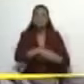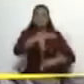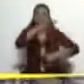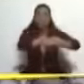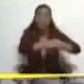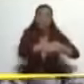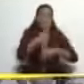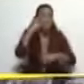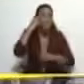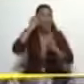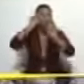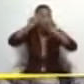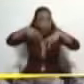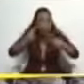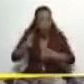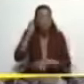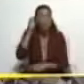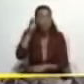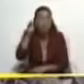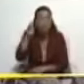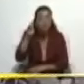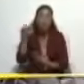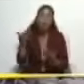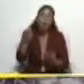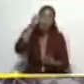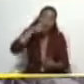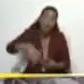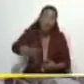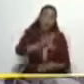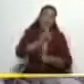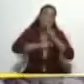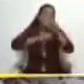Pero para reformar la Constitución hace falta el pueblo.